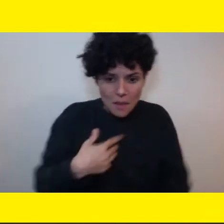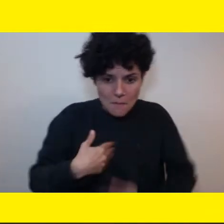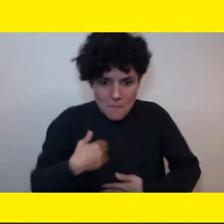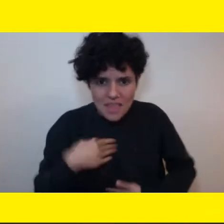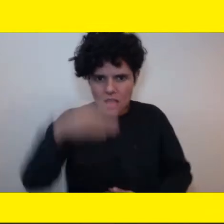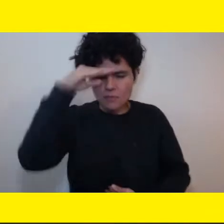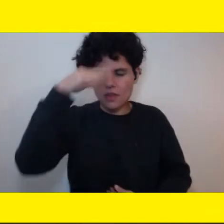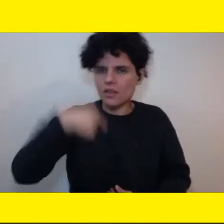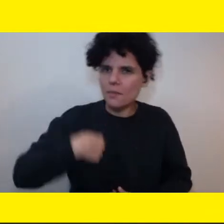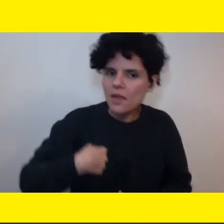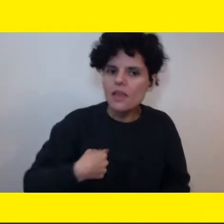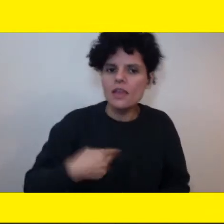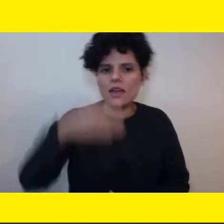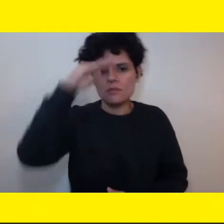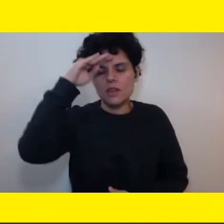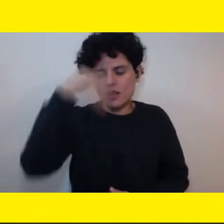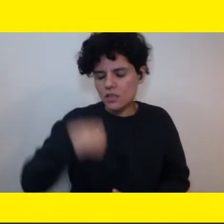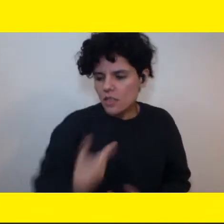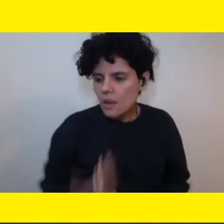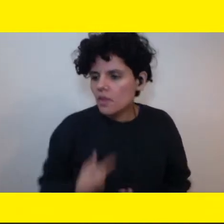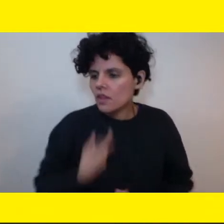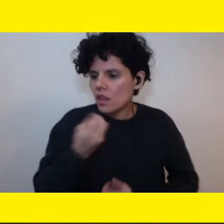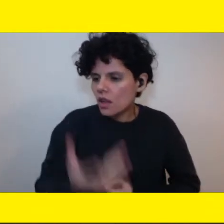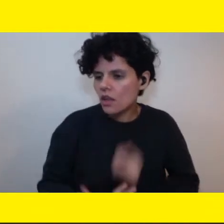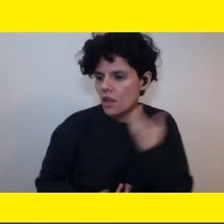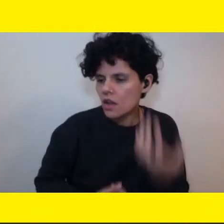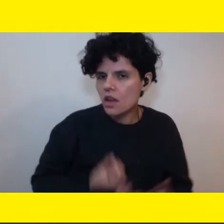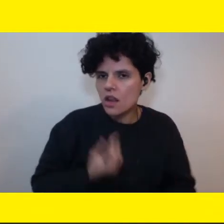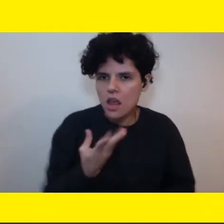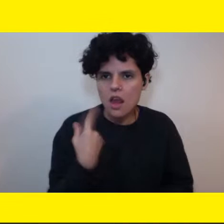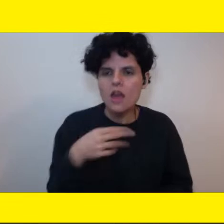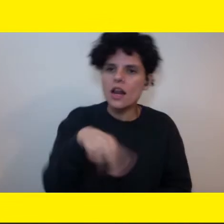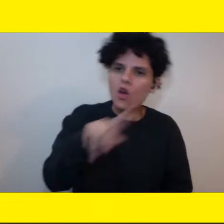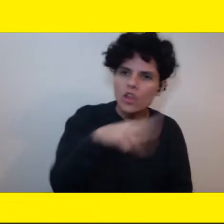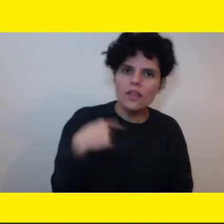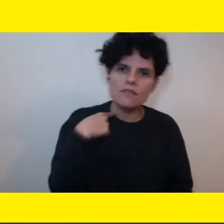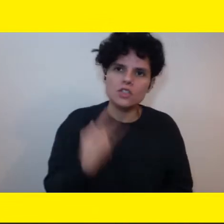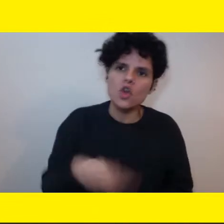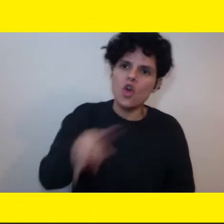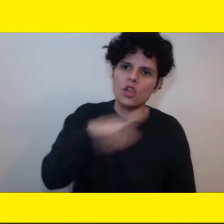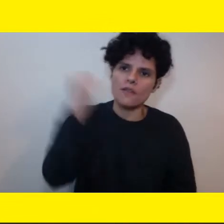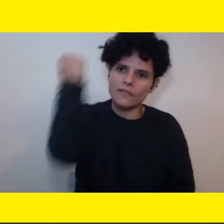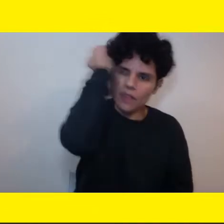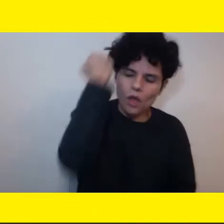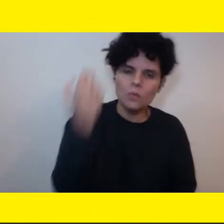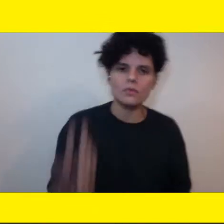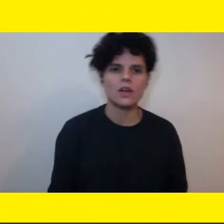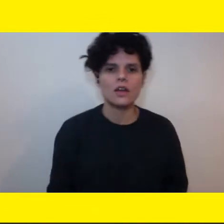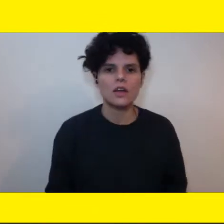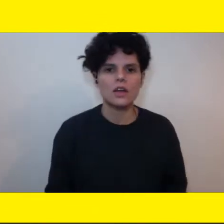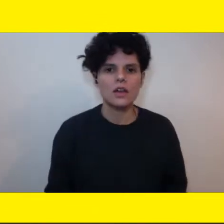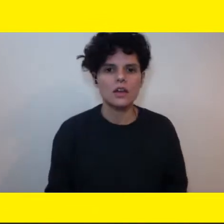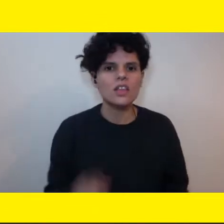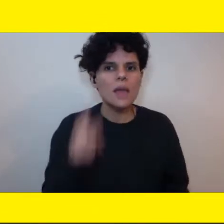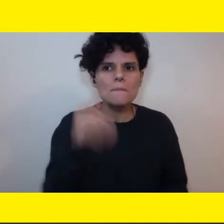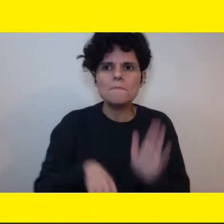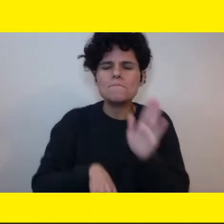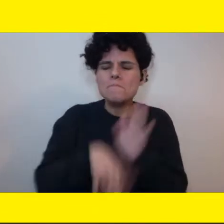todo eso, con todo lo que eso significa también del punto de vista de la transgresión,